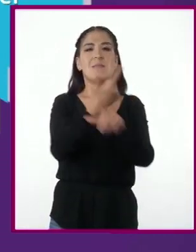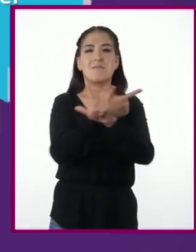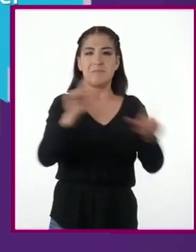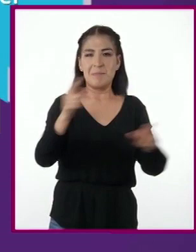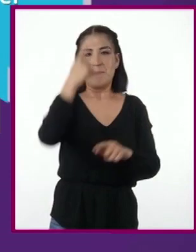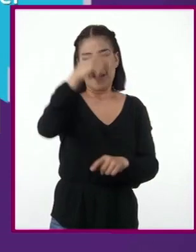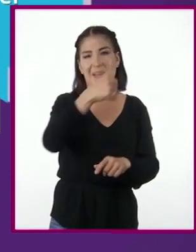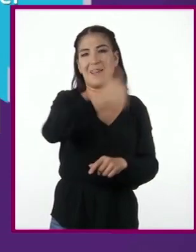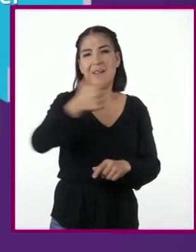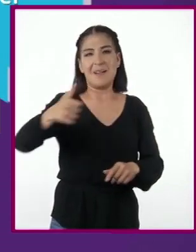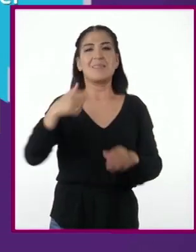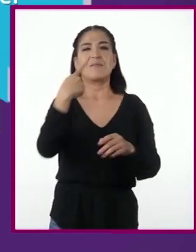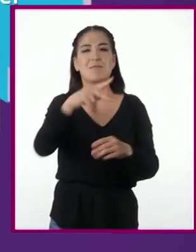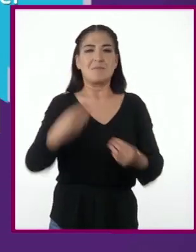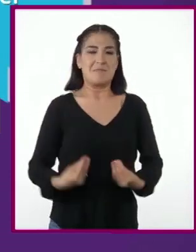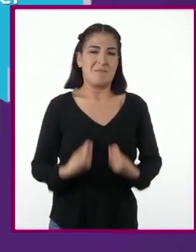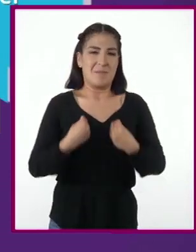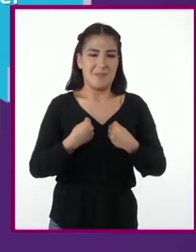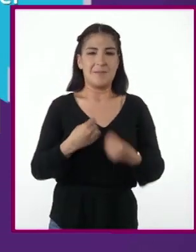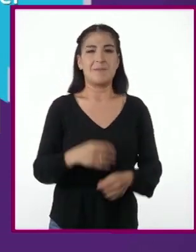los contextos que los determinan.